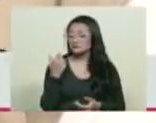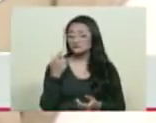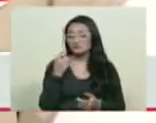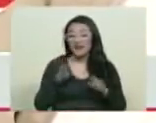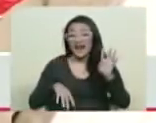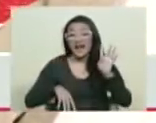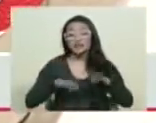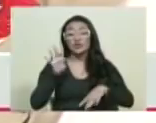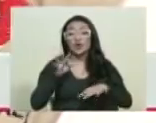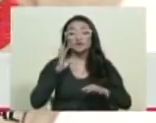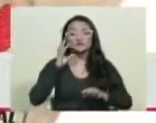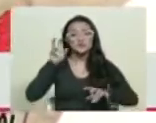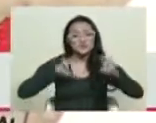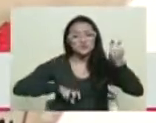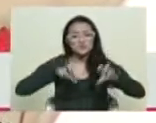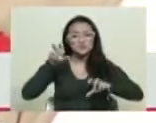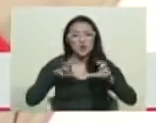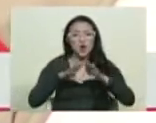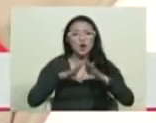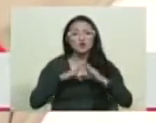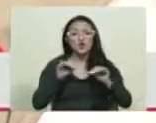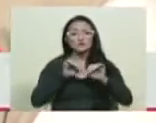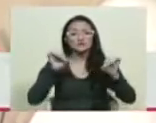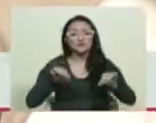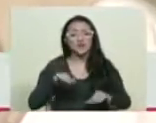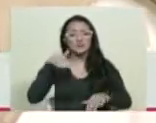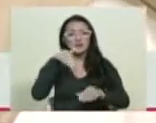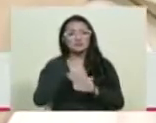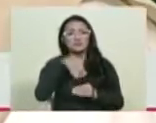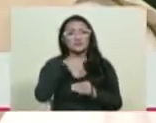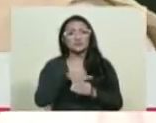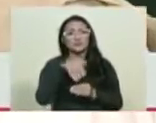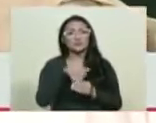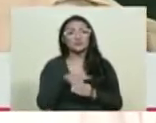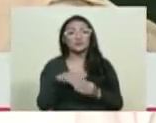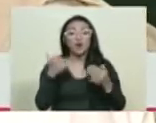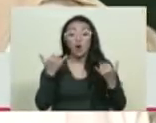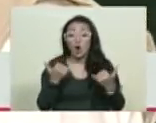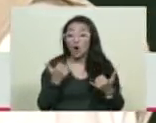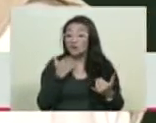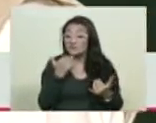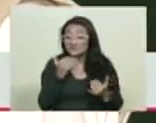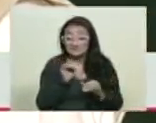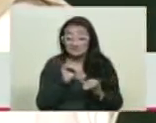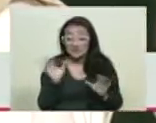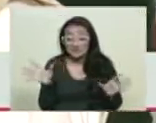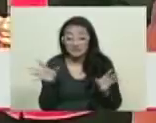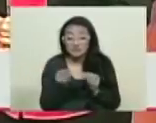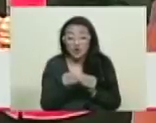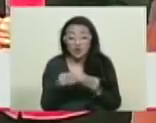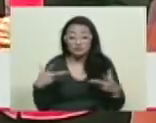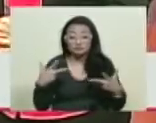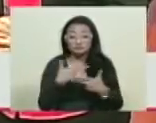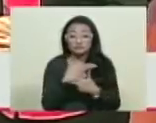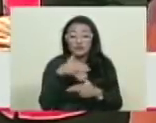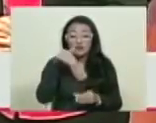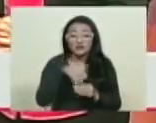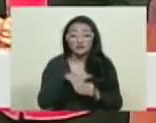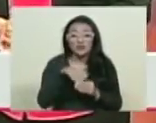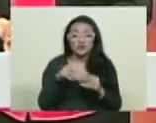a todos los sistemas electorales hoy apenas se cierren las mesas electorales se hace la auditoría